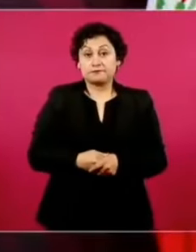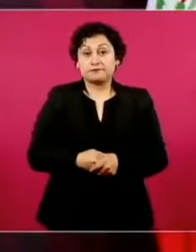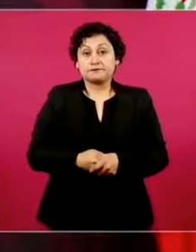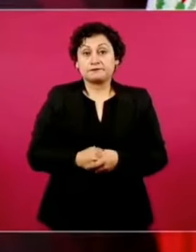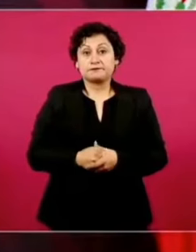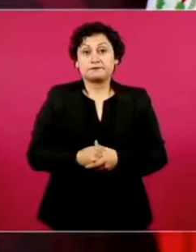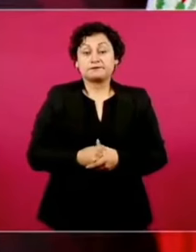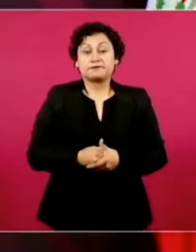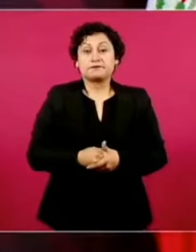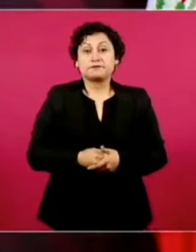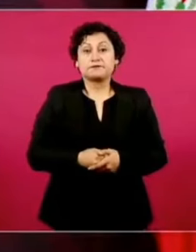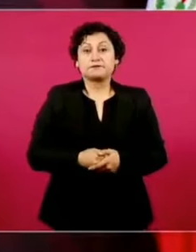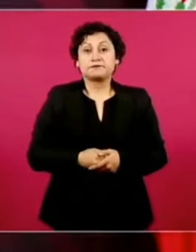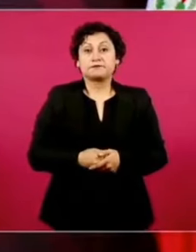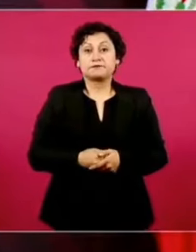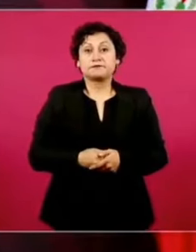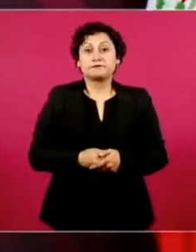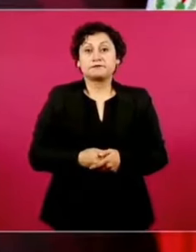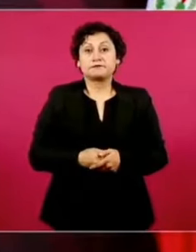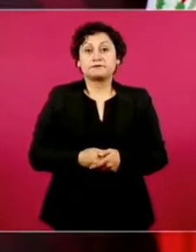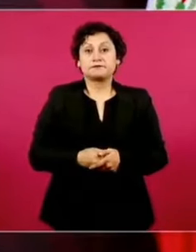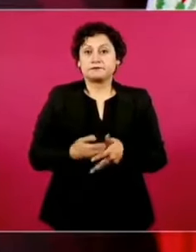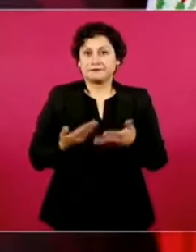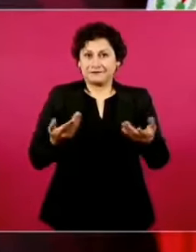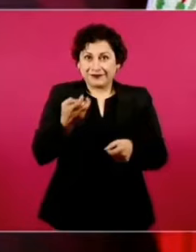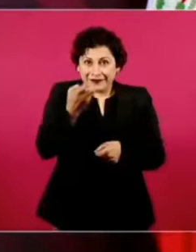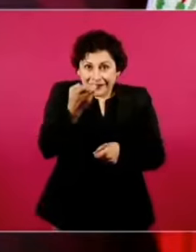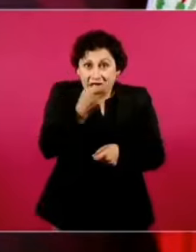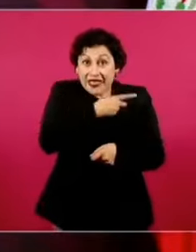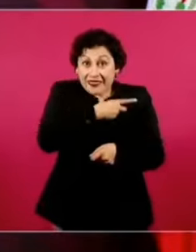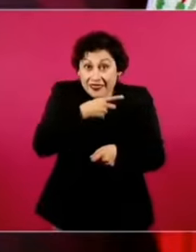¿Sí? El presupuesto de un estado.